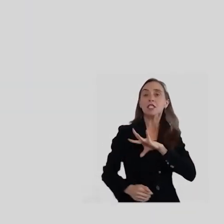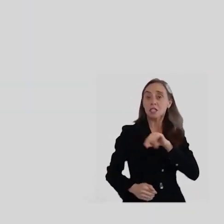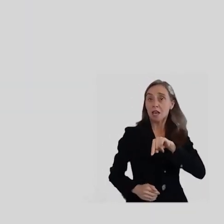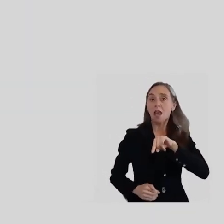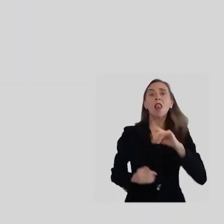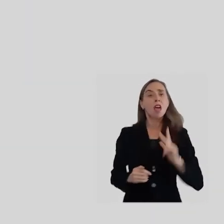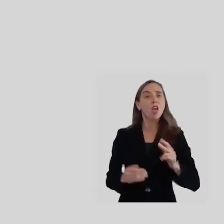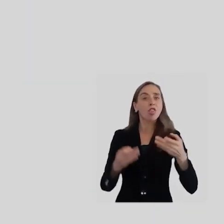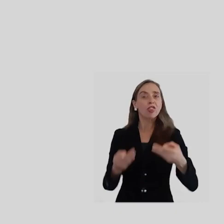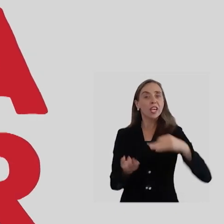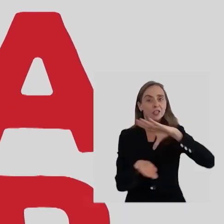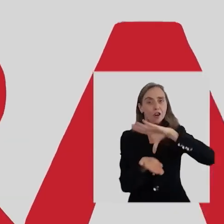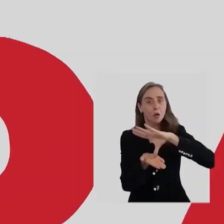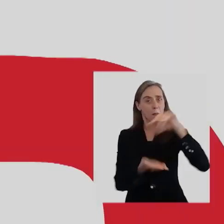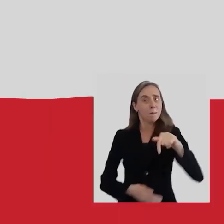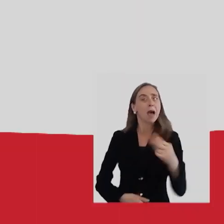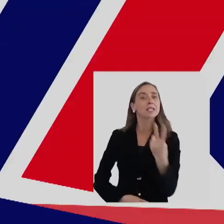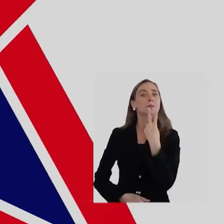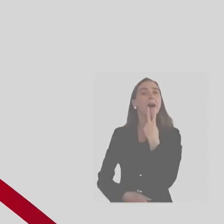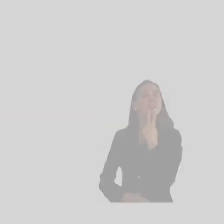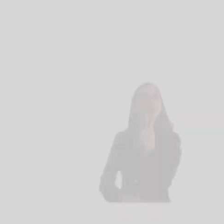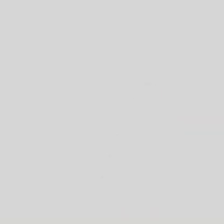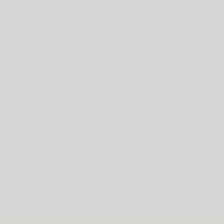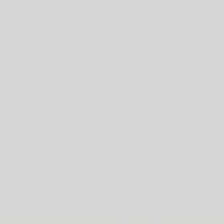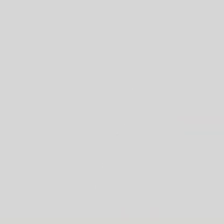Chile digno para vivir.